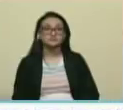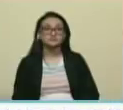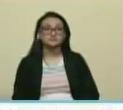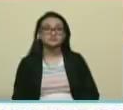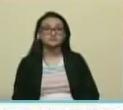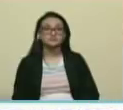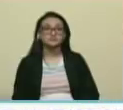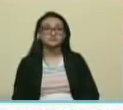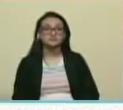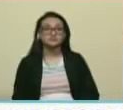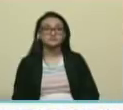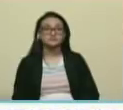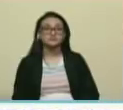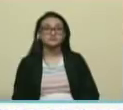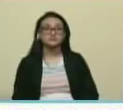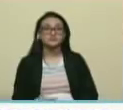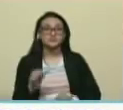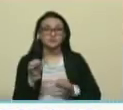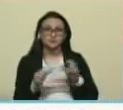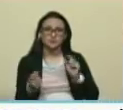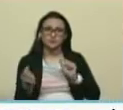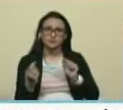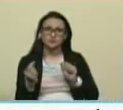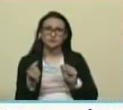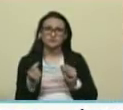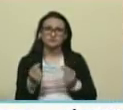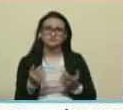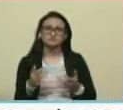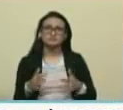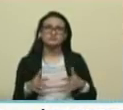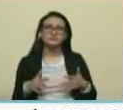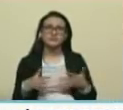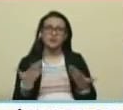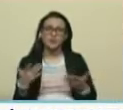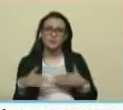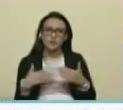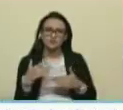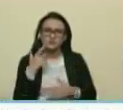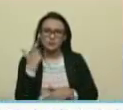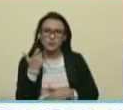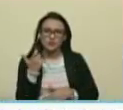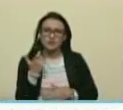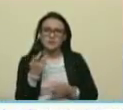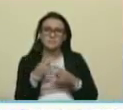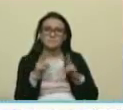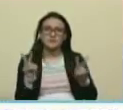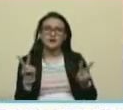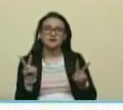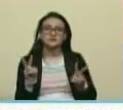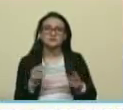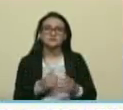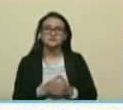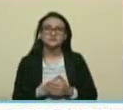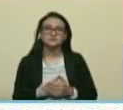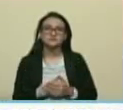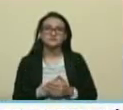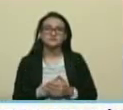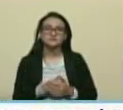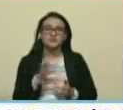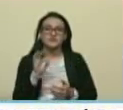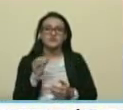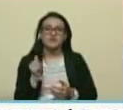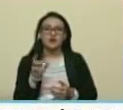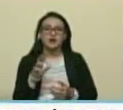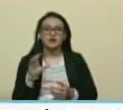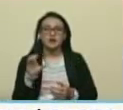no saben, queremos conversarlo con ustedes, que los procesos de búsqueda de la paz con la FARC y con el